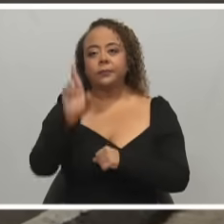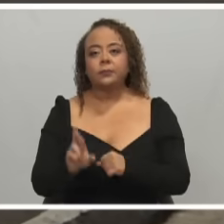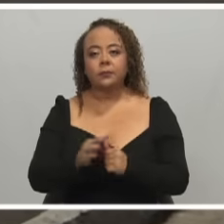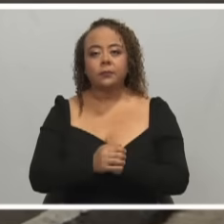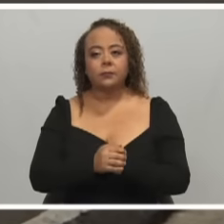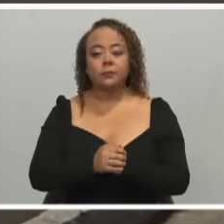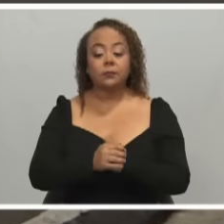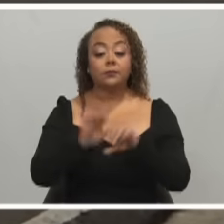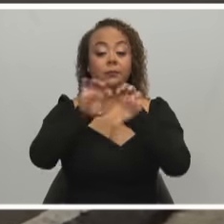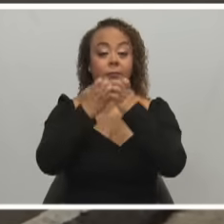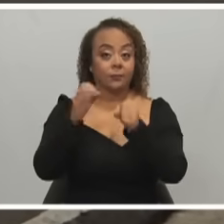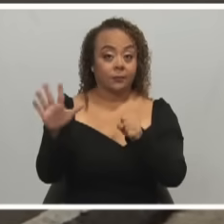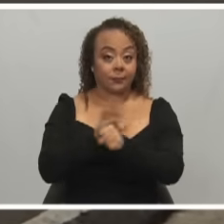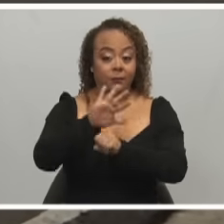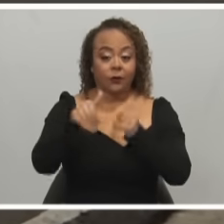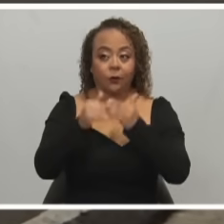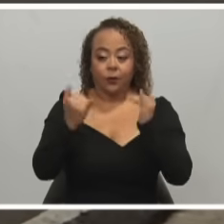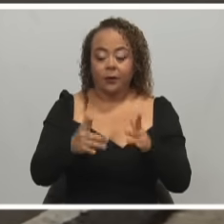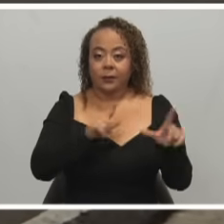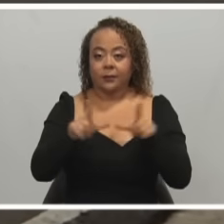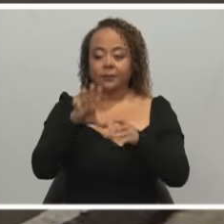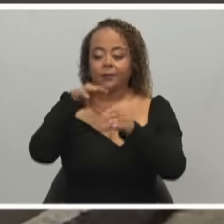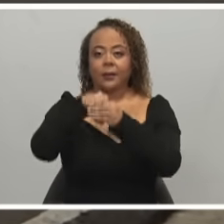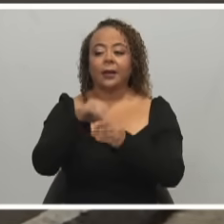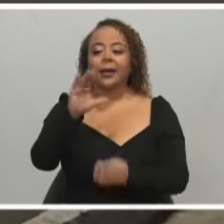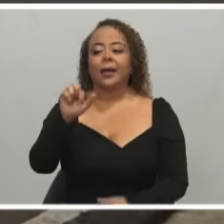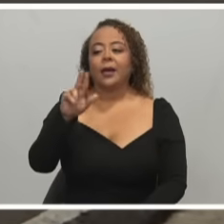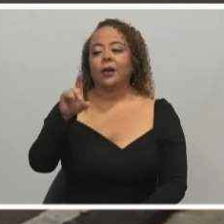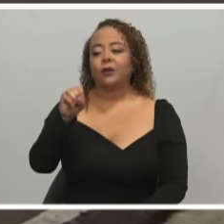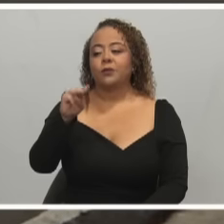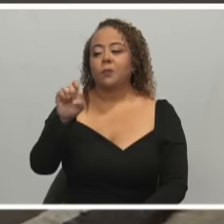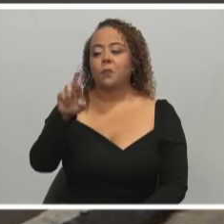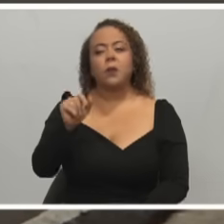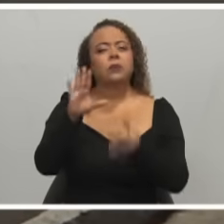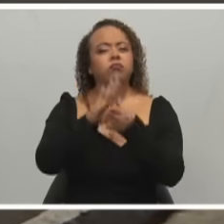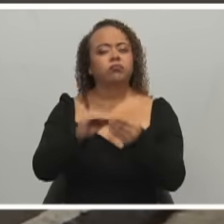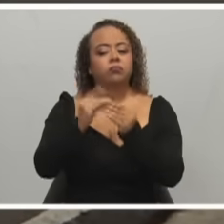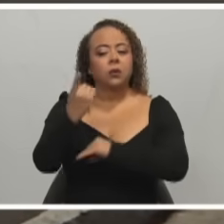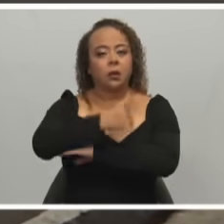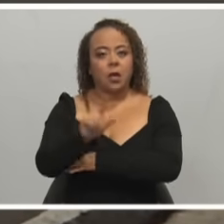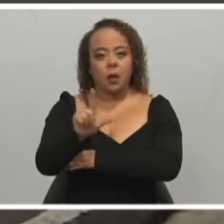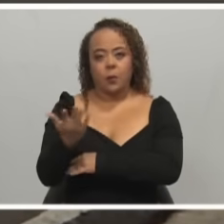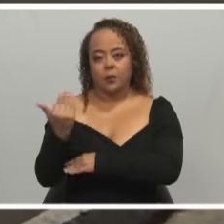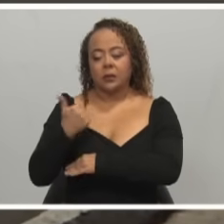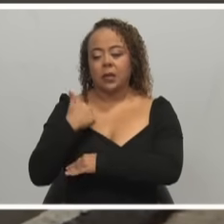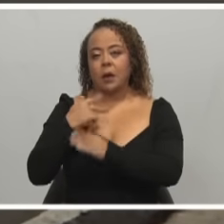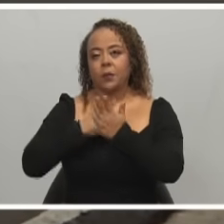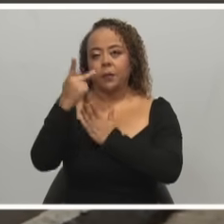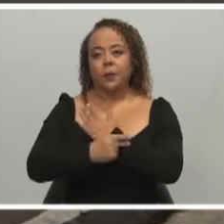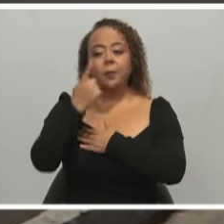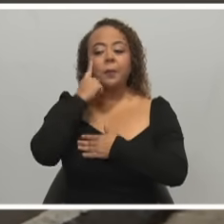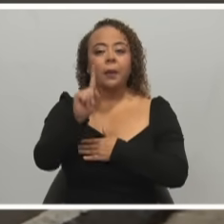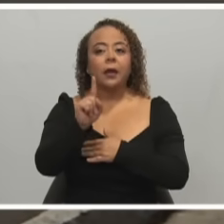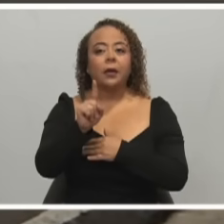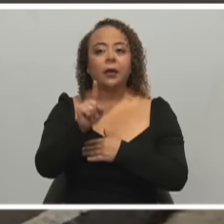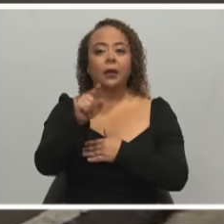plantel completo todos los jugadores están incluido Carlos Mora que lo comentamos Incluso el día lunes que tenía programado para el día de hoy